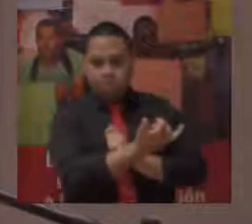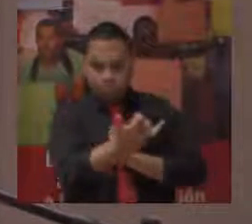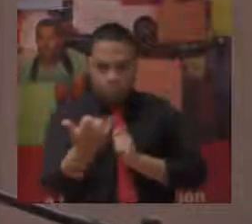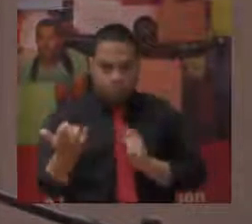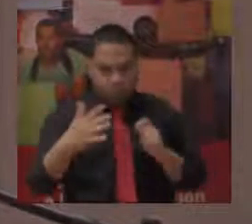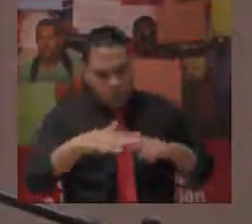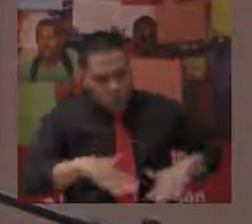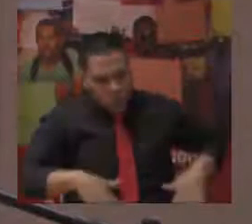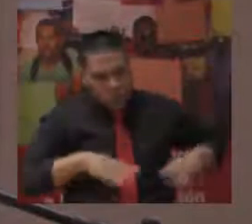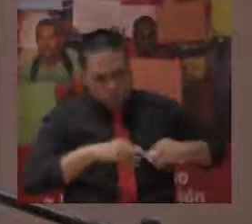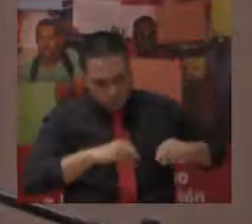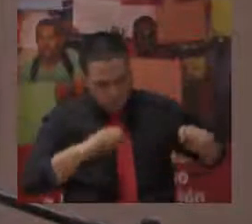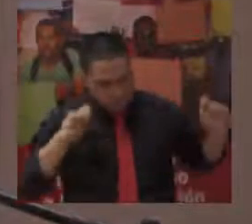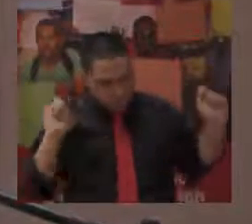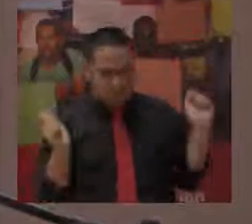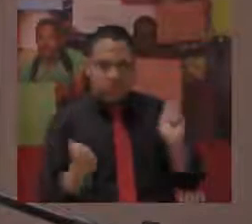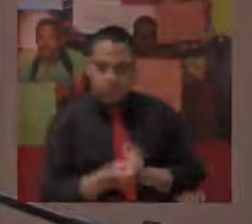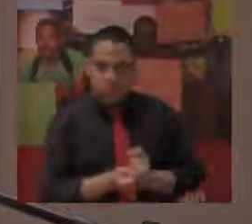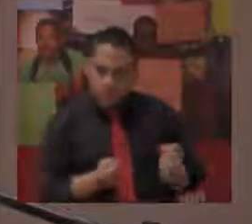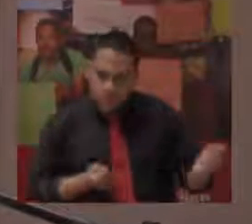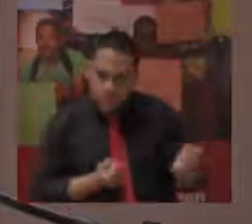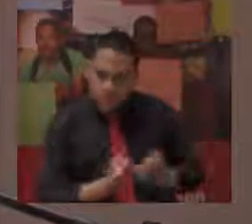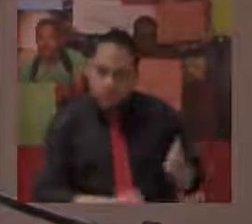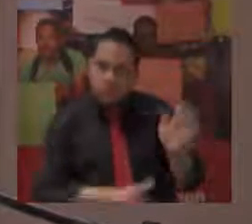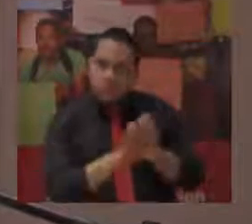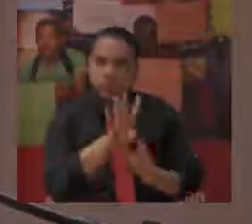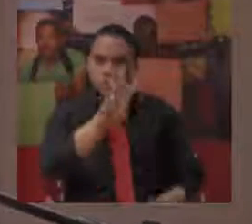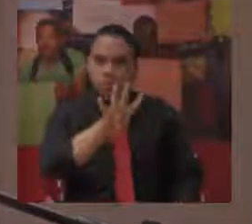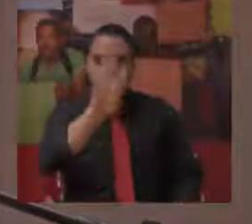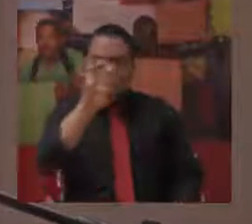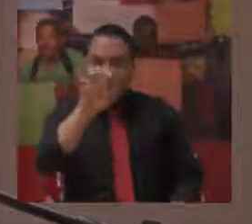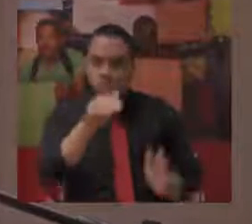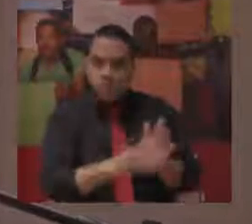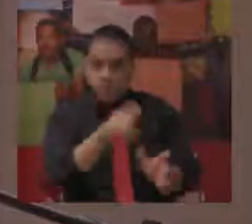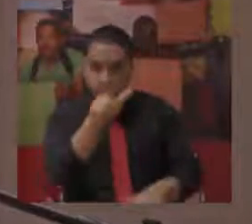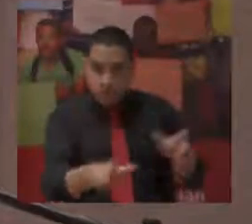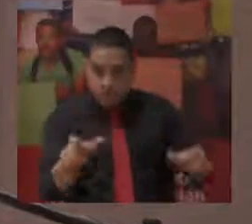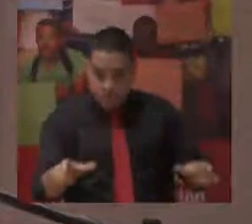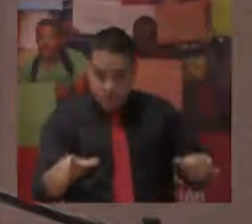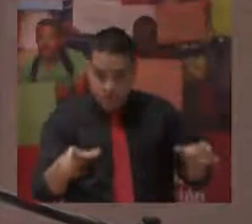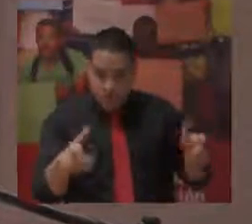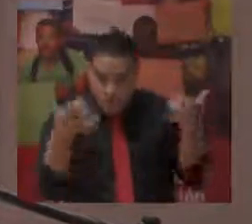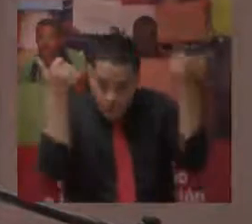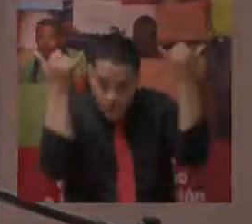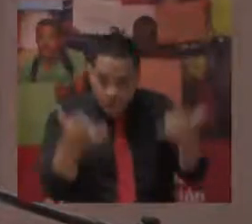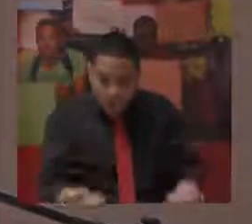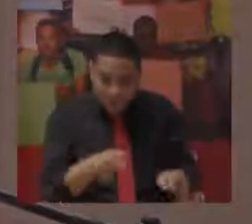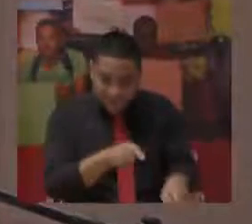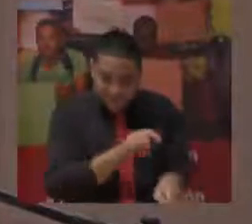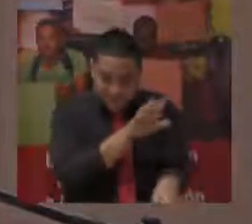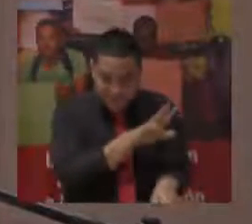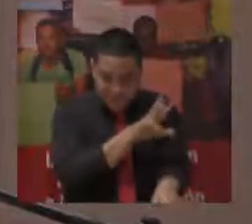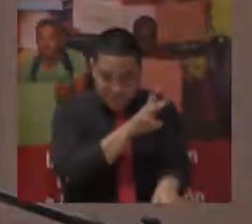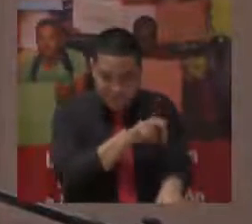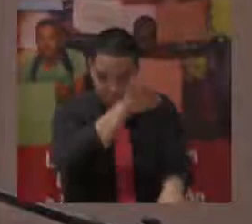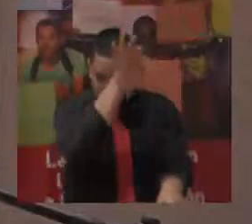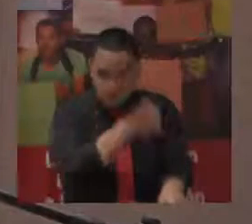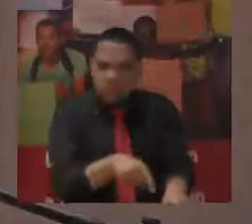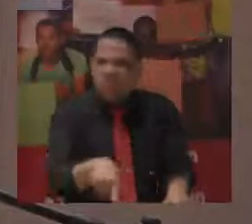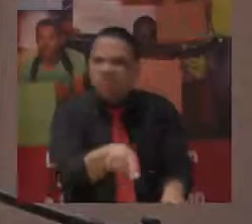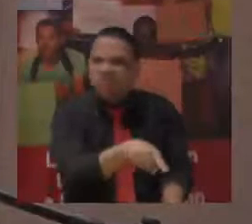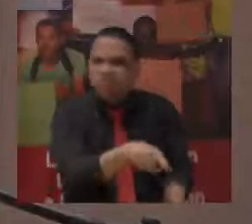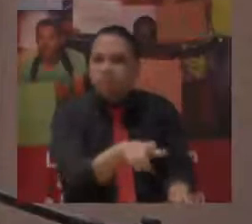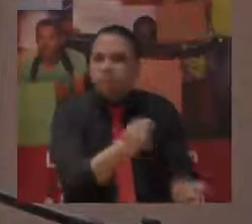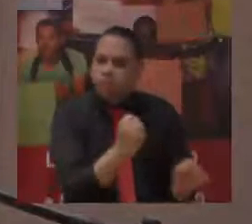el desarrollo. De las 49.000 personas, hoy casi el 53% de ellos están